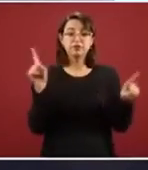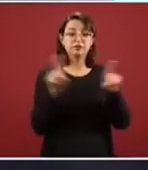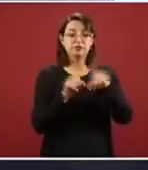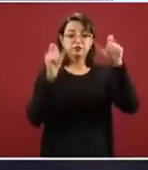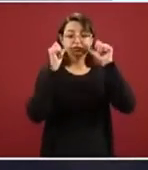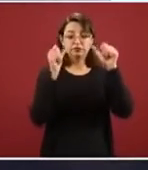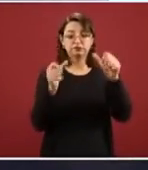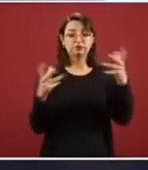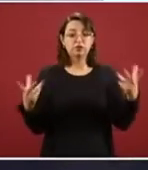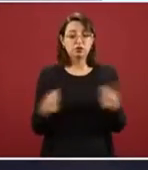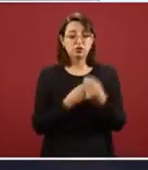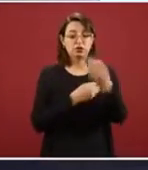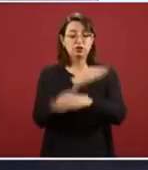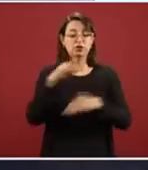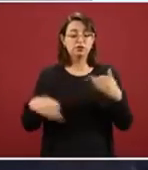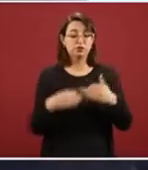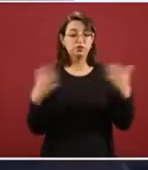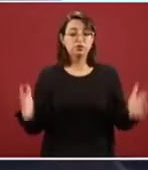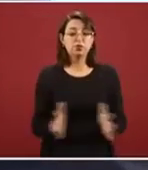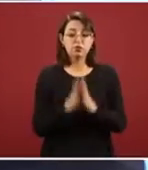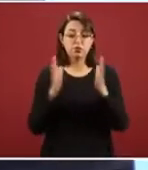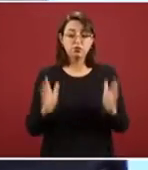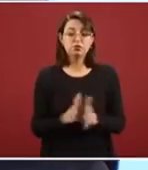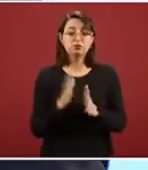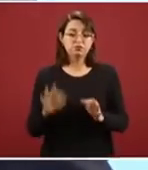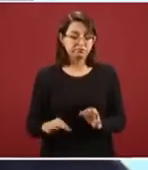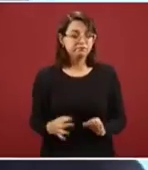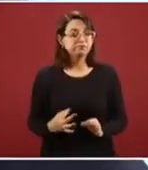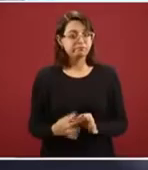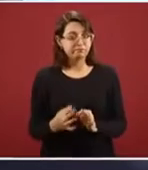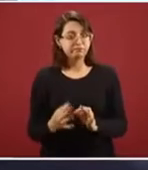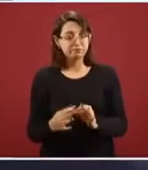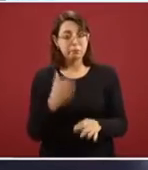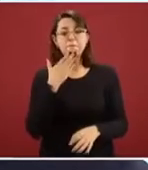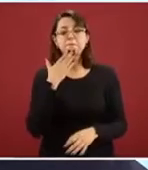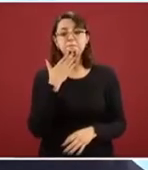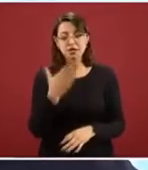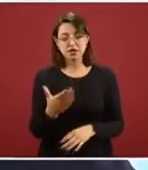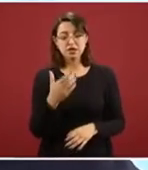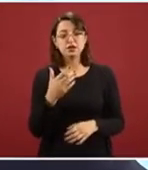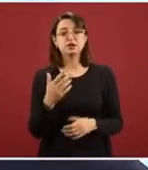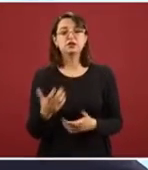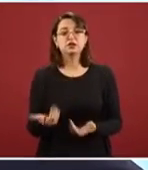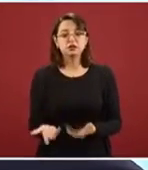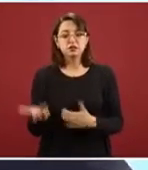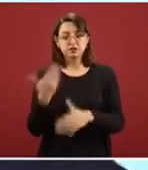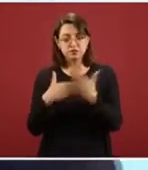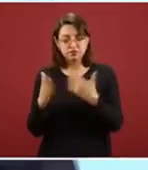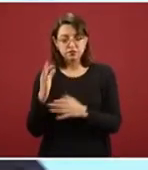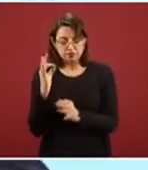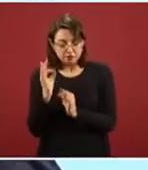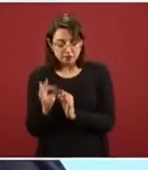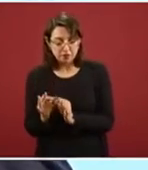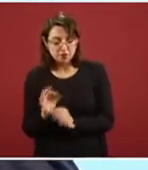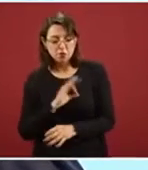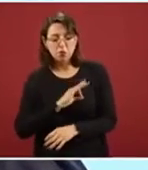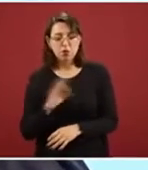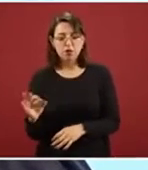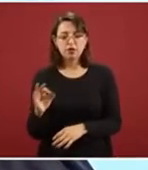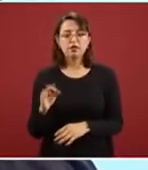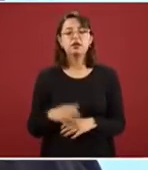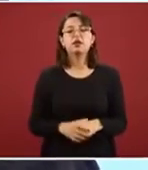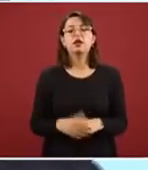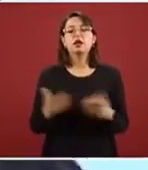todos participar de ellos genera alta eficiencia. Los desastres no son naturales, los fenómenos son